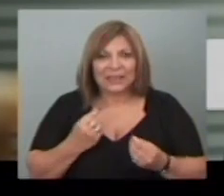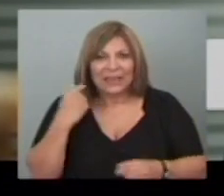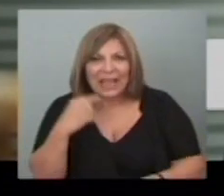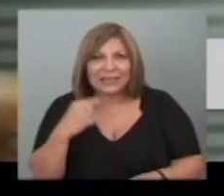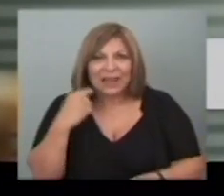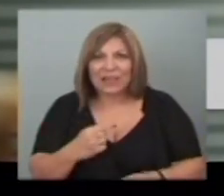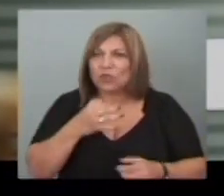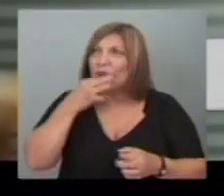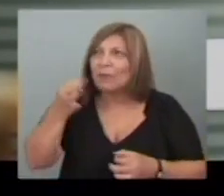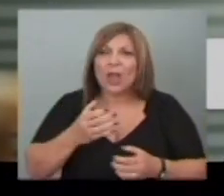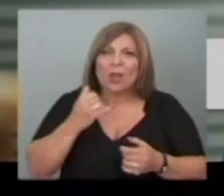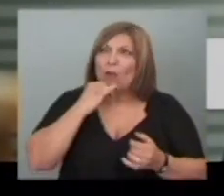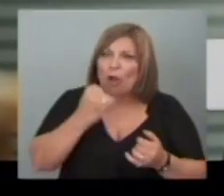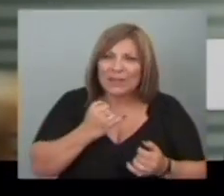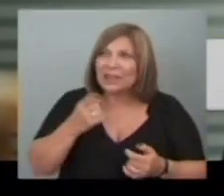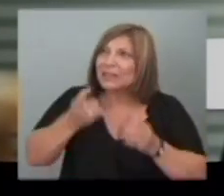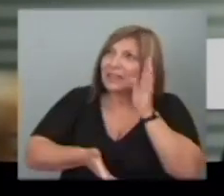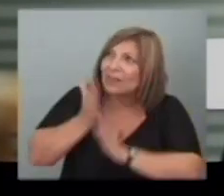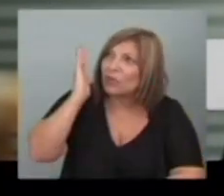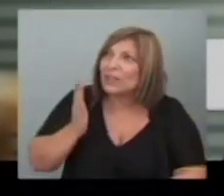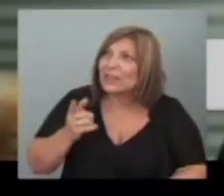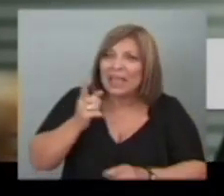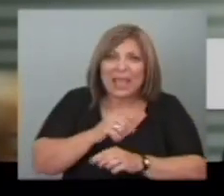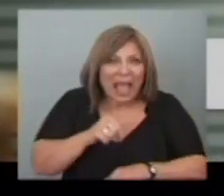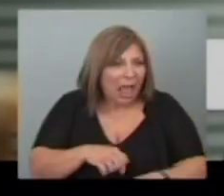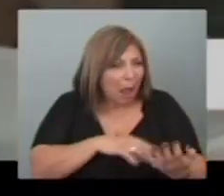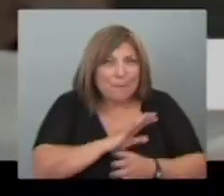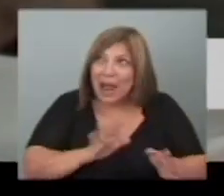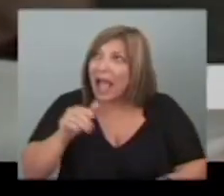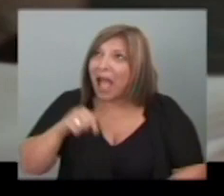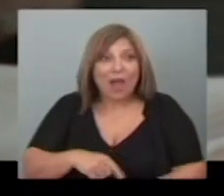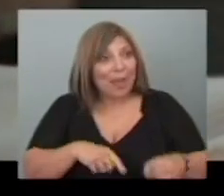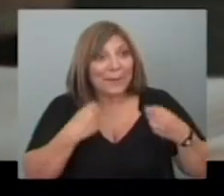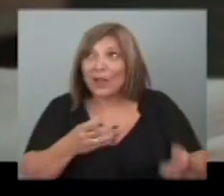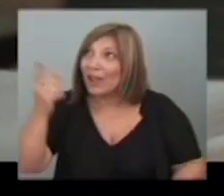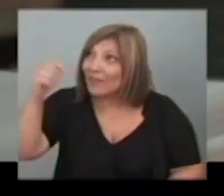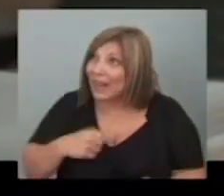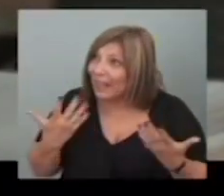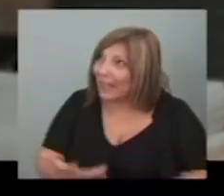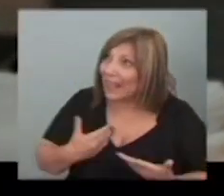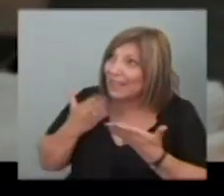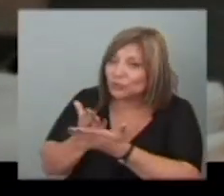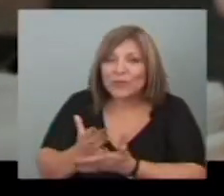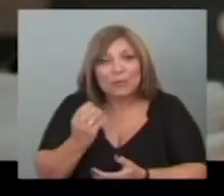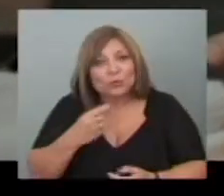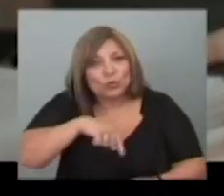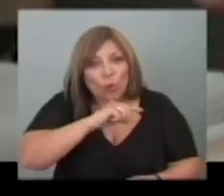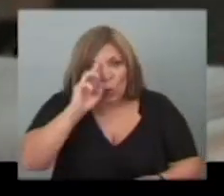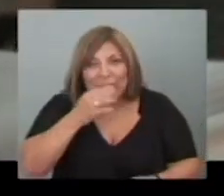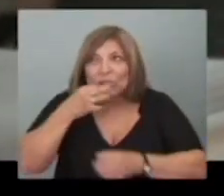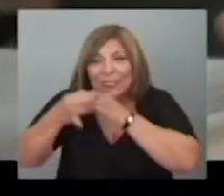y comentarios de tipo de, bueno, te fuiste en el peor momento del país y ahora volvés y pretendés que te ayuden, ese tipo de cosas. También es